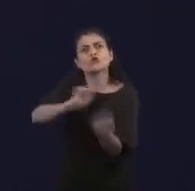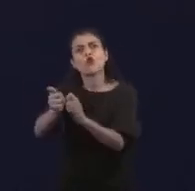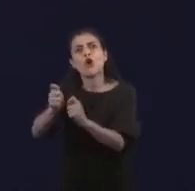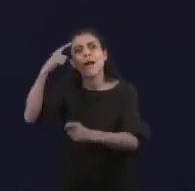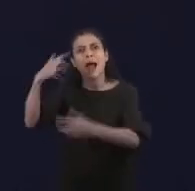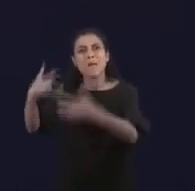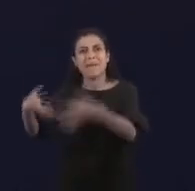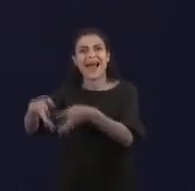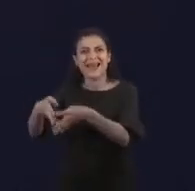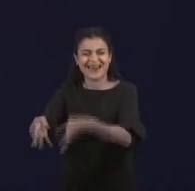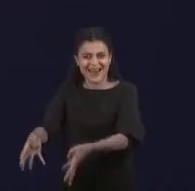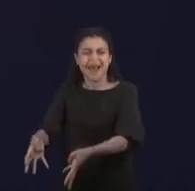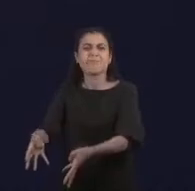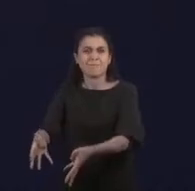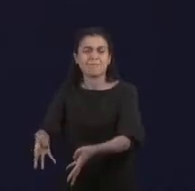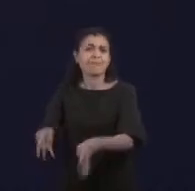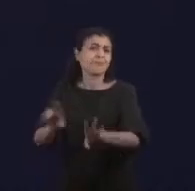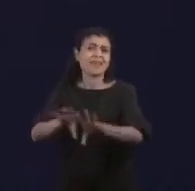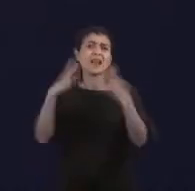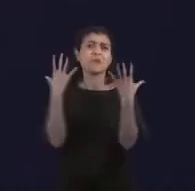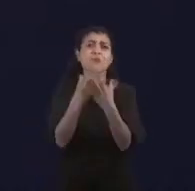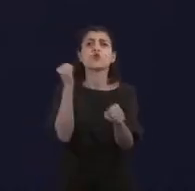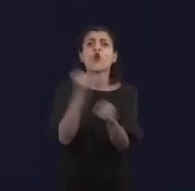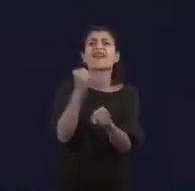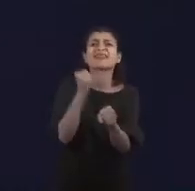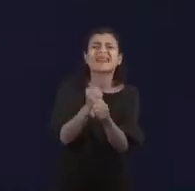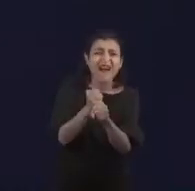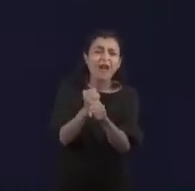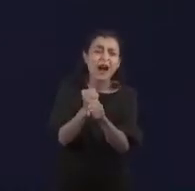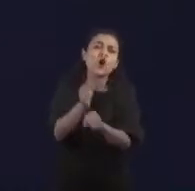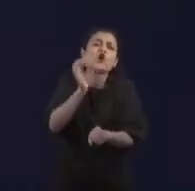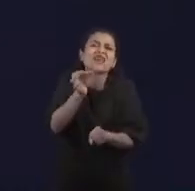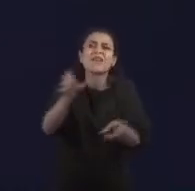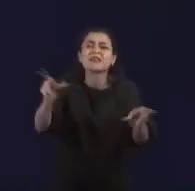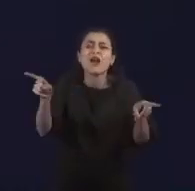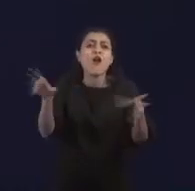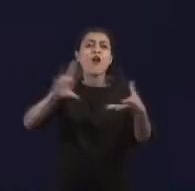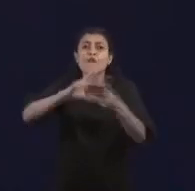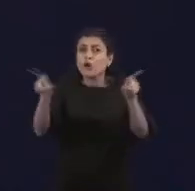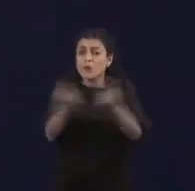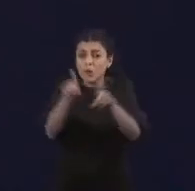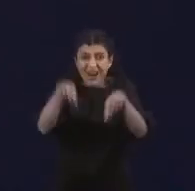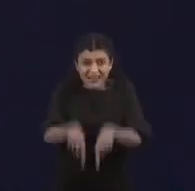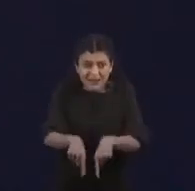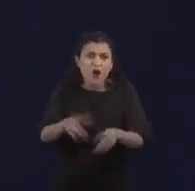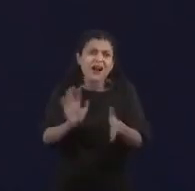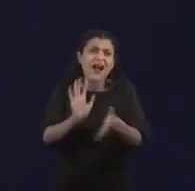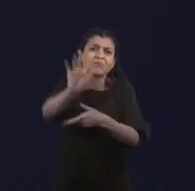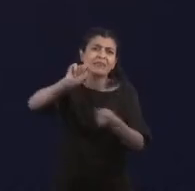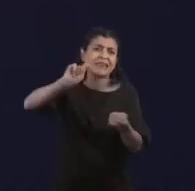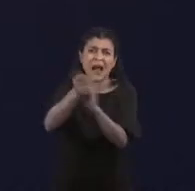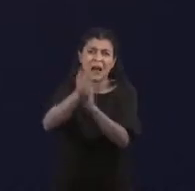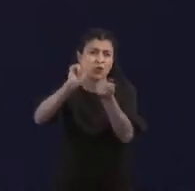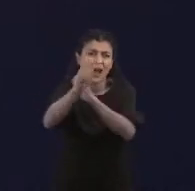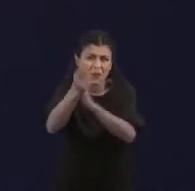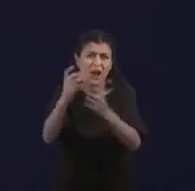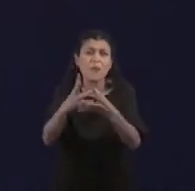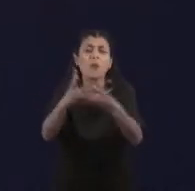lo conocemos hoy. El mundo laboral como lo conocemos hoy efectivamente va a desaparecer, digo, no hay mucha novedad con eso.